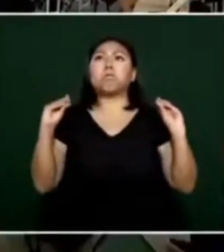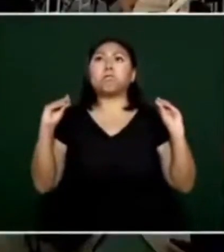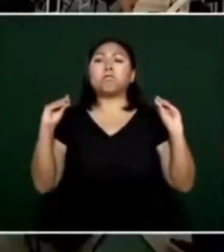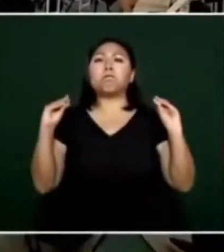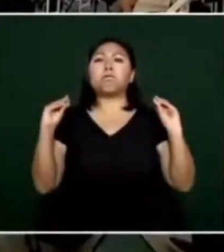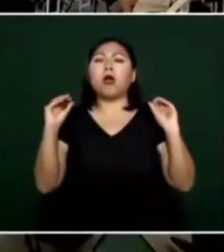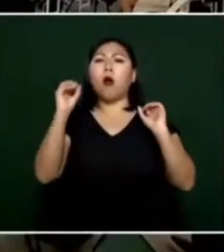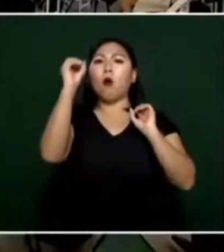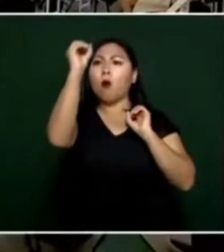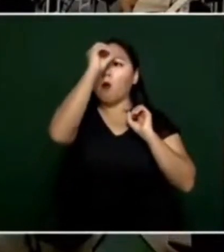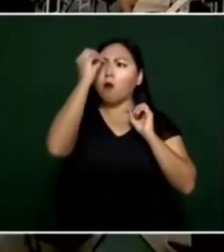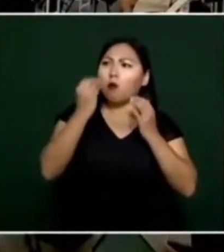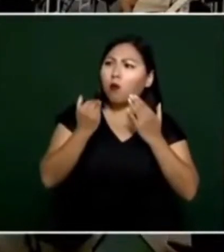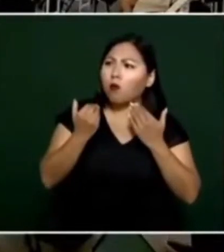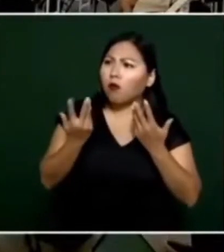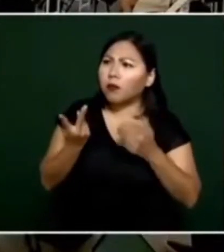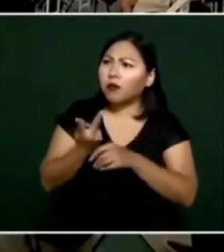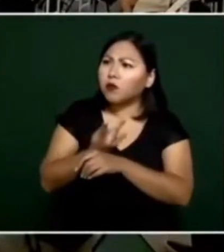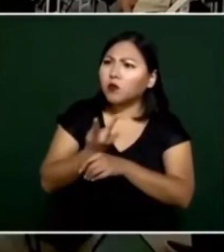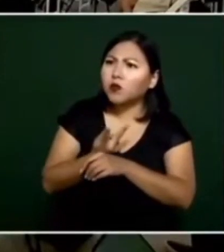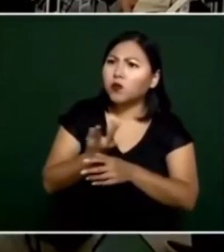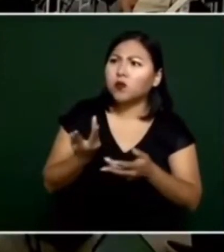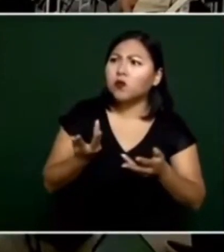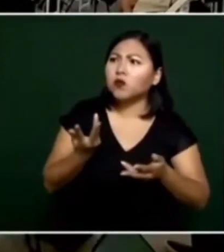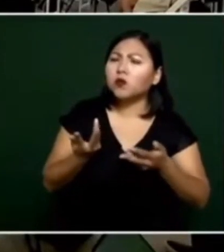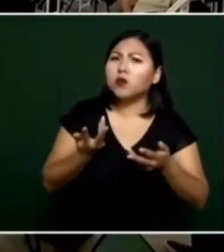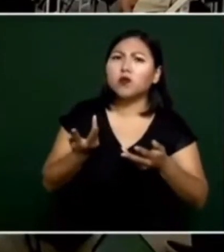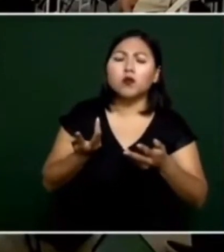llega una orden de un juez.